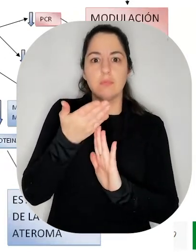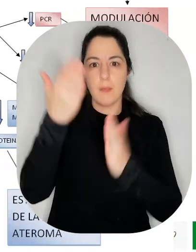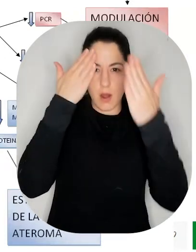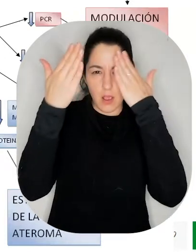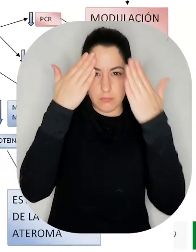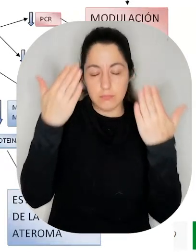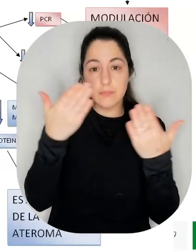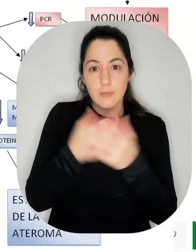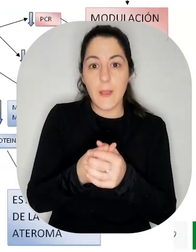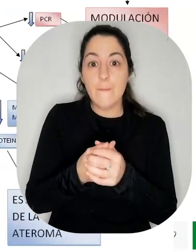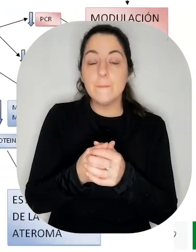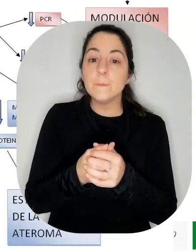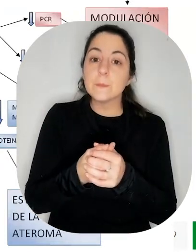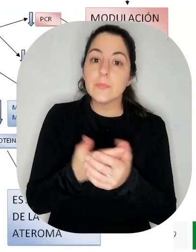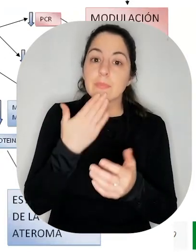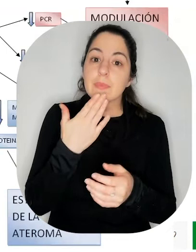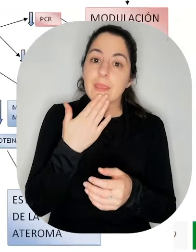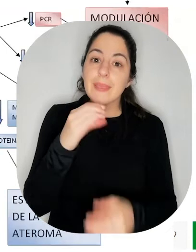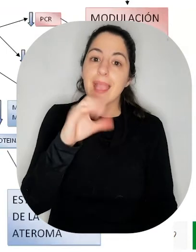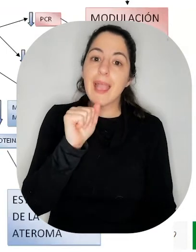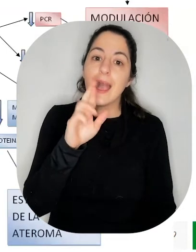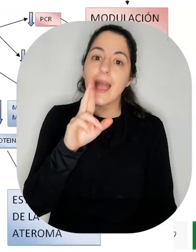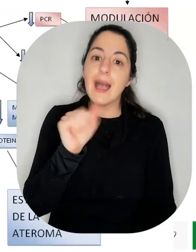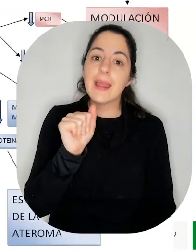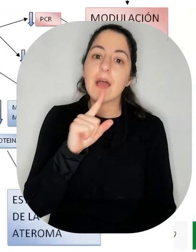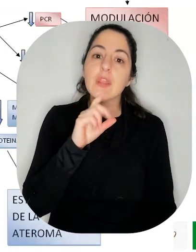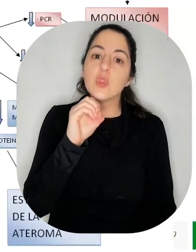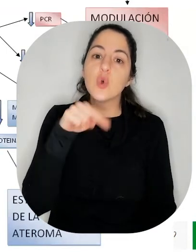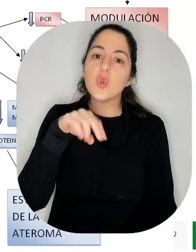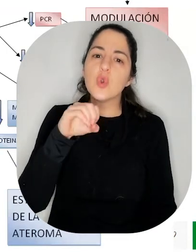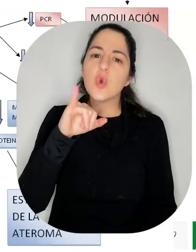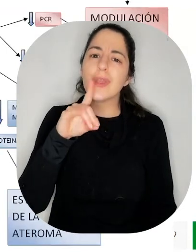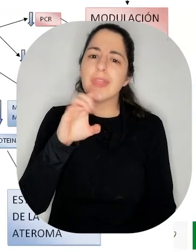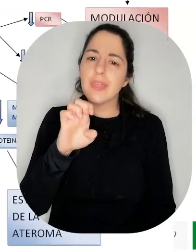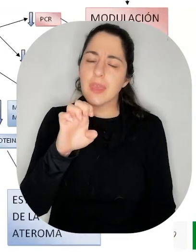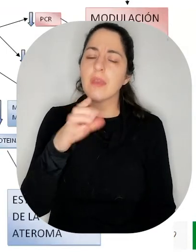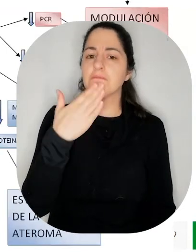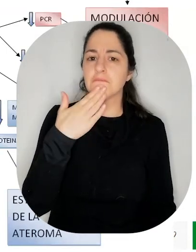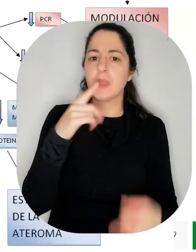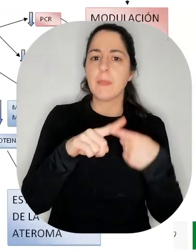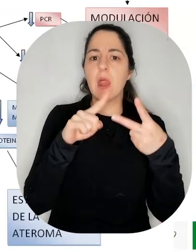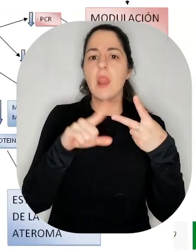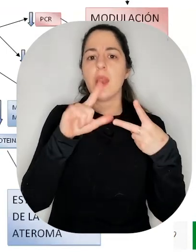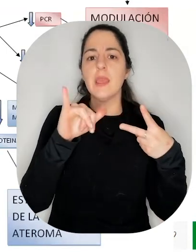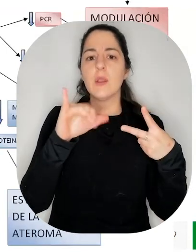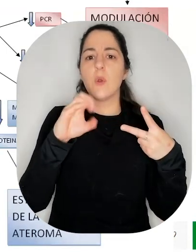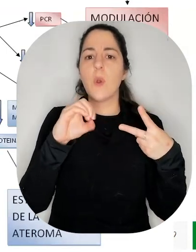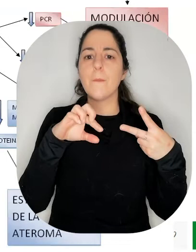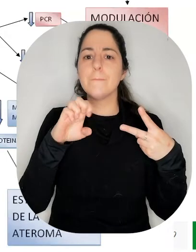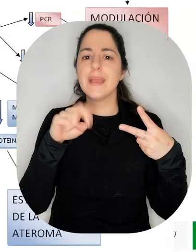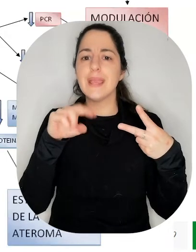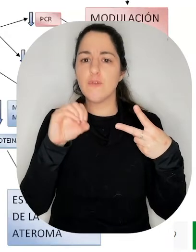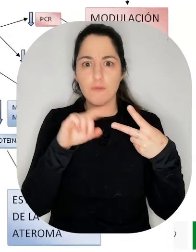altísimo potencial terapéutico. Tienen pigmentos como los carotenoides y, por ejemplo, el licopeno,